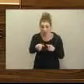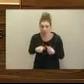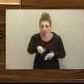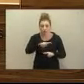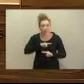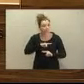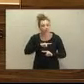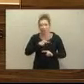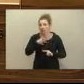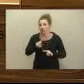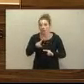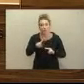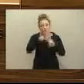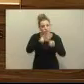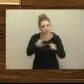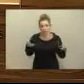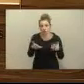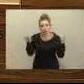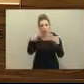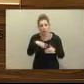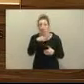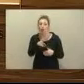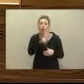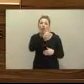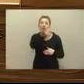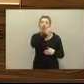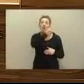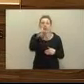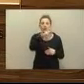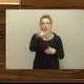a una revisión urgente, porque cobro más de 100 euros.